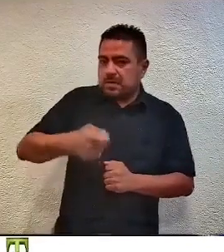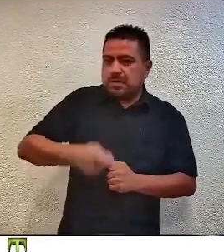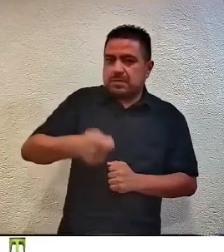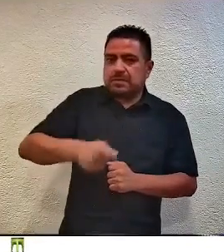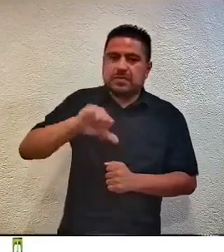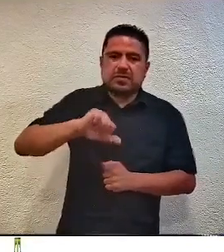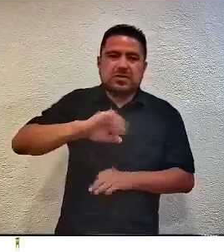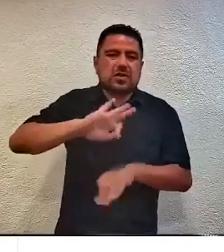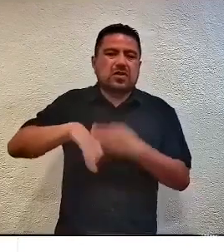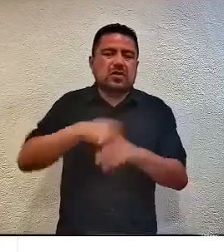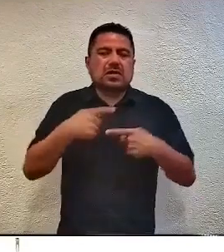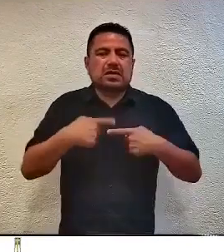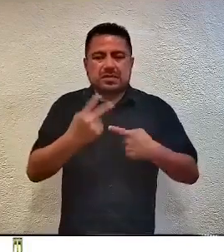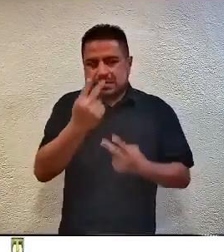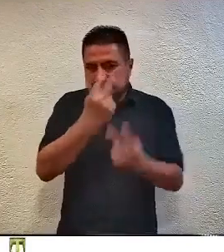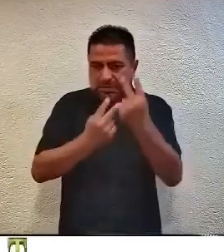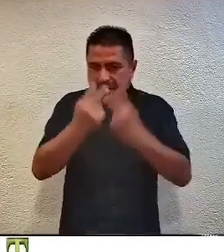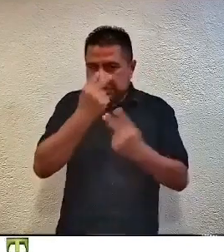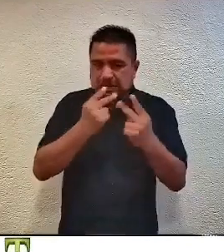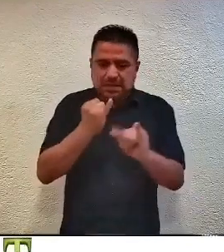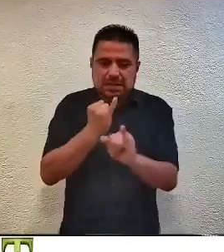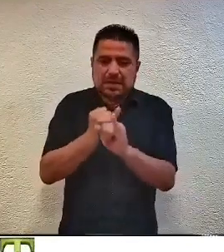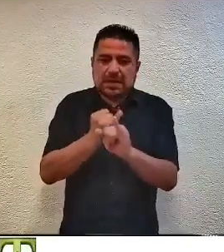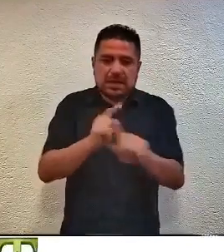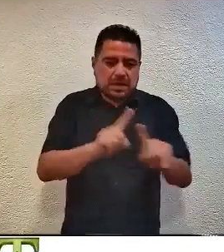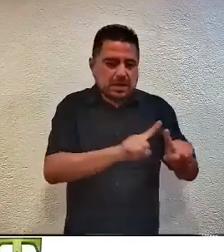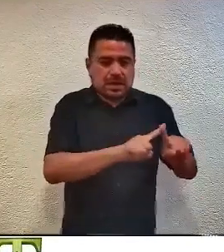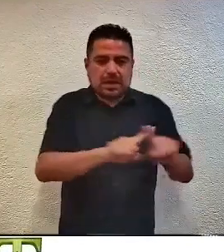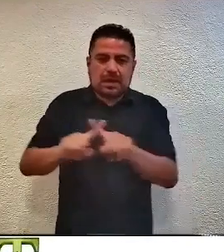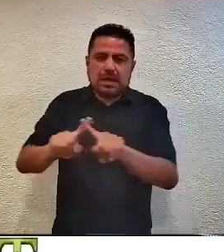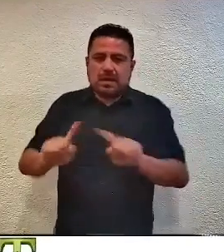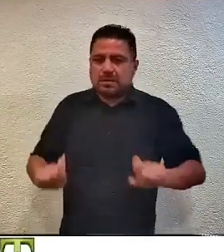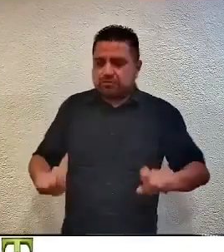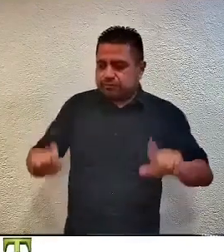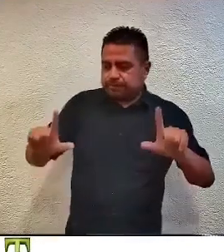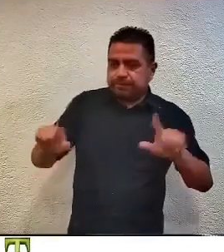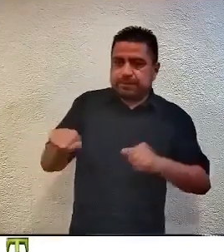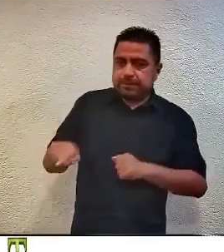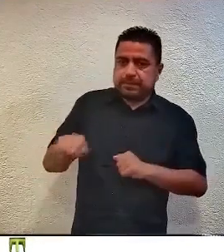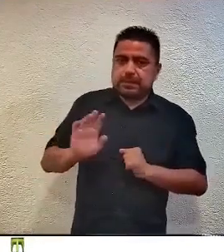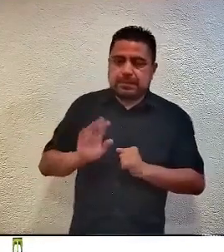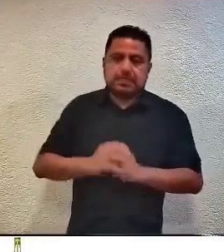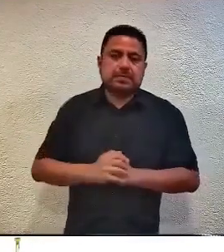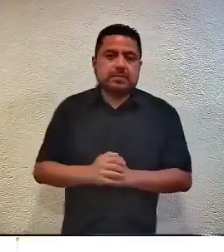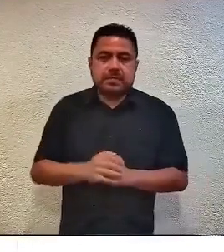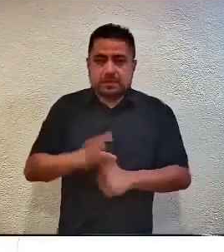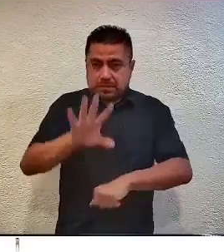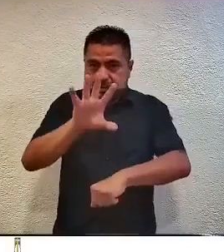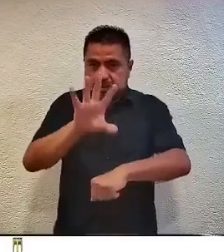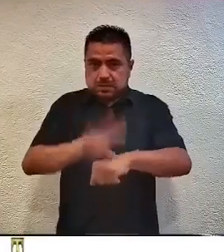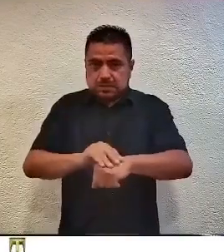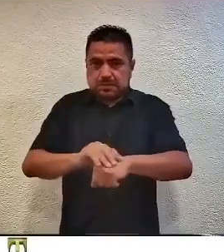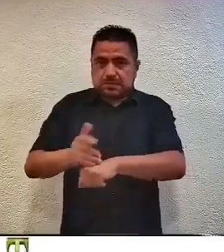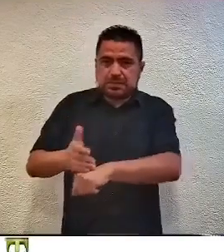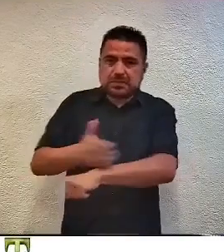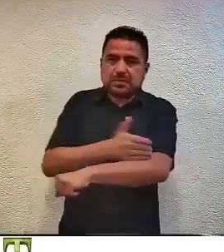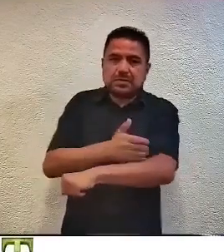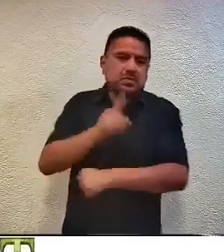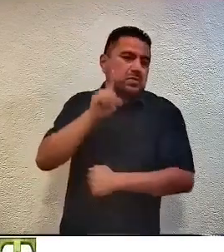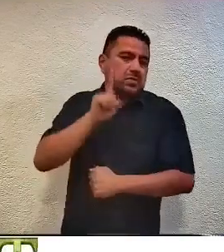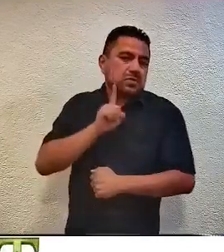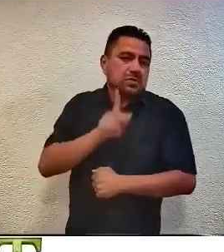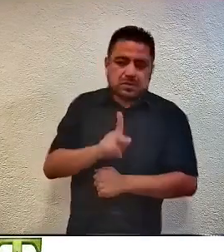siguen a través de las diferentes redes sociales o plataformas digitales. Con el permiso de mis